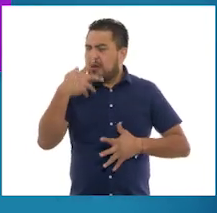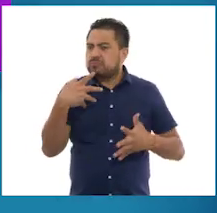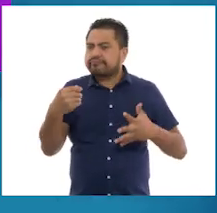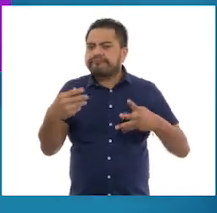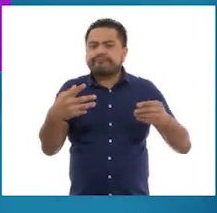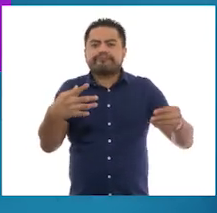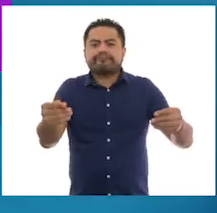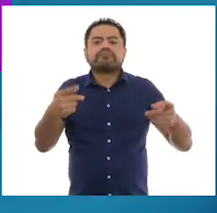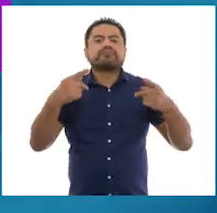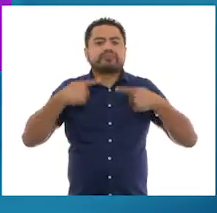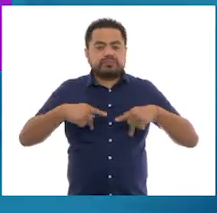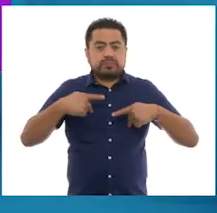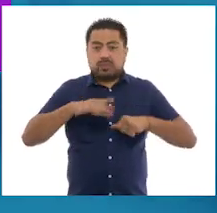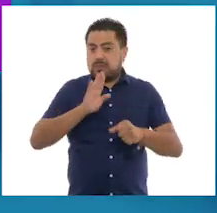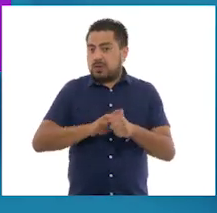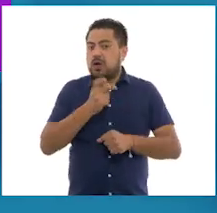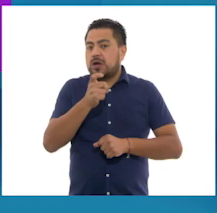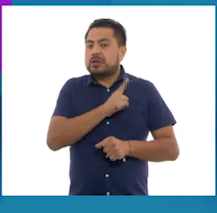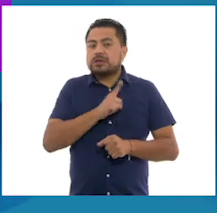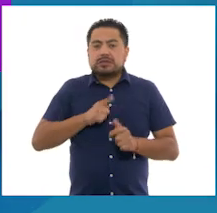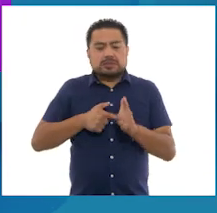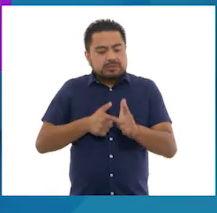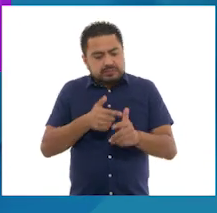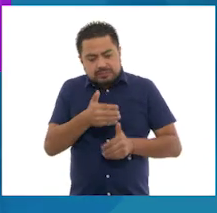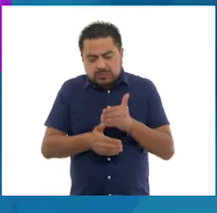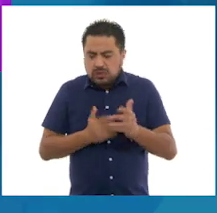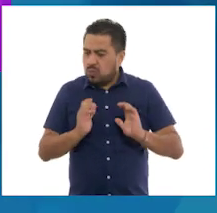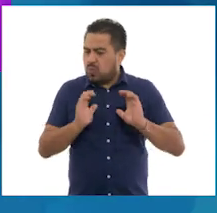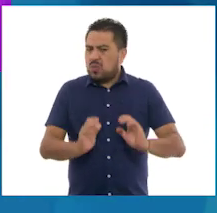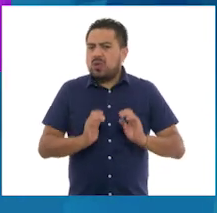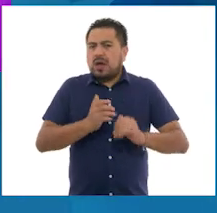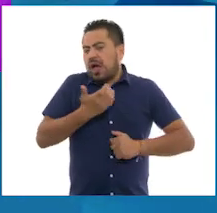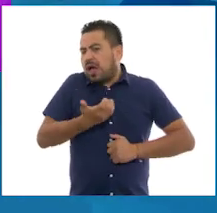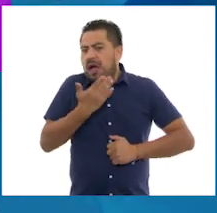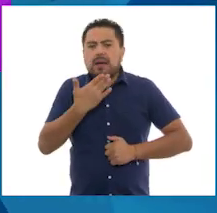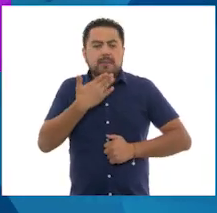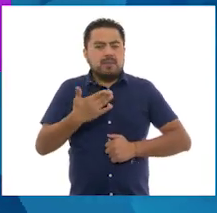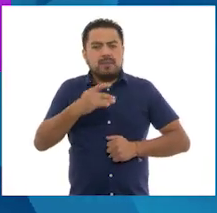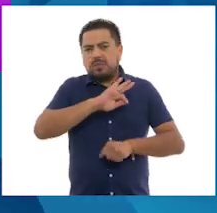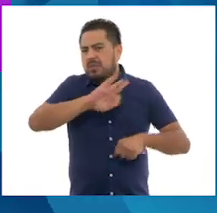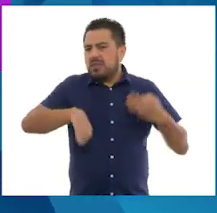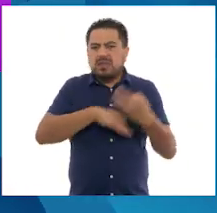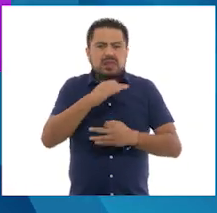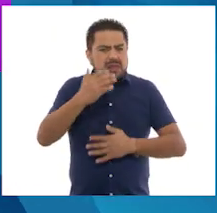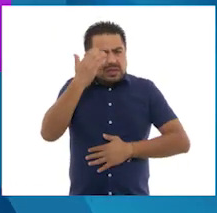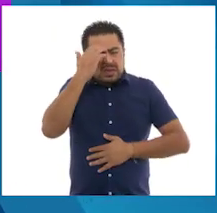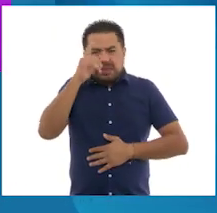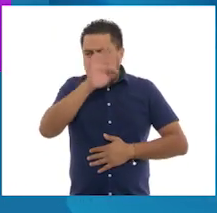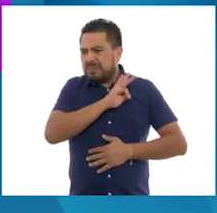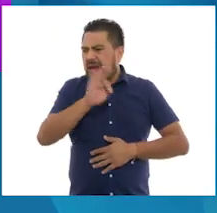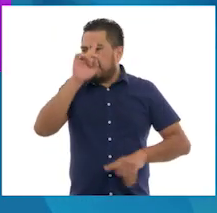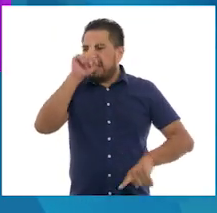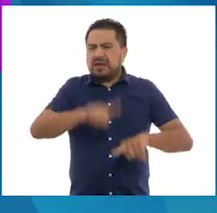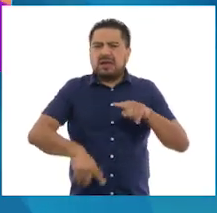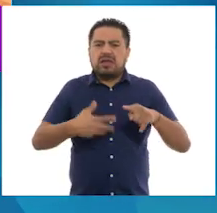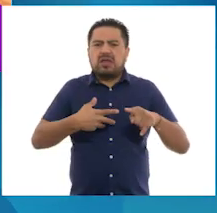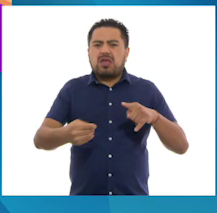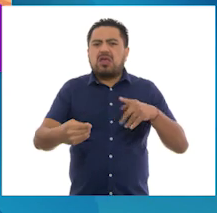las personas. Por eso hay que continuar cuidándonos siguiendo las buenas prácticas que ya todos conocemos para evitar